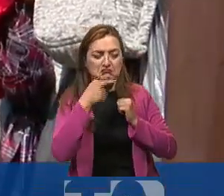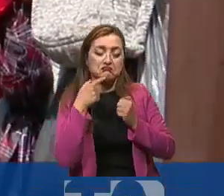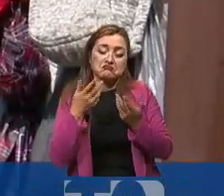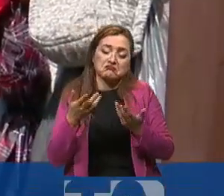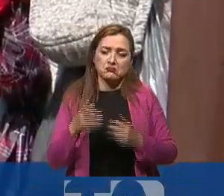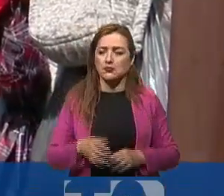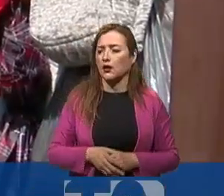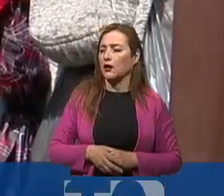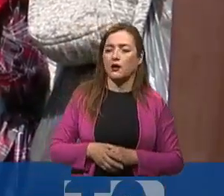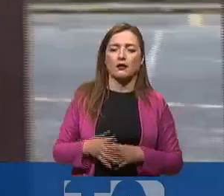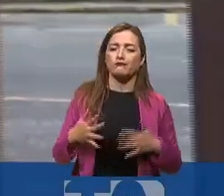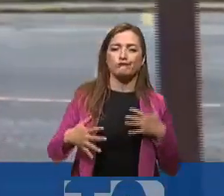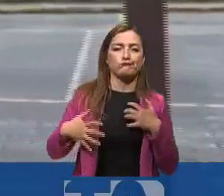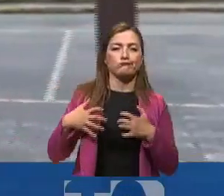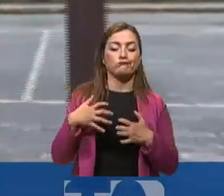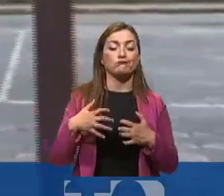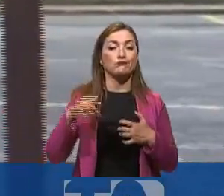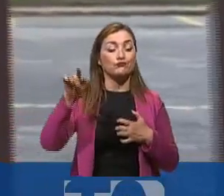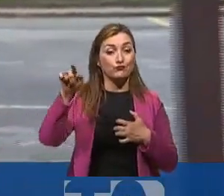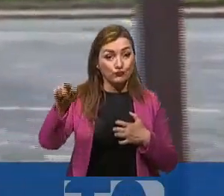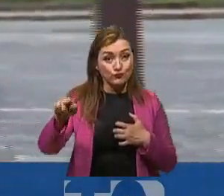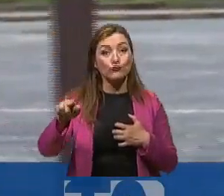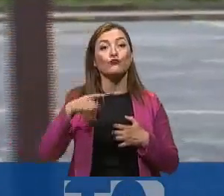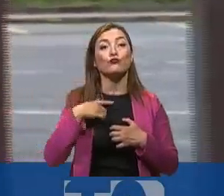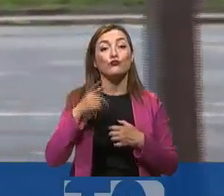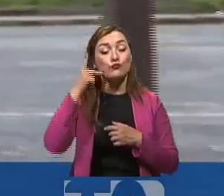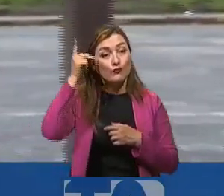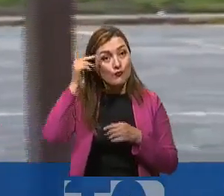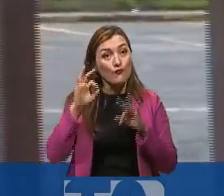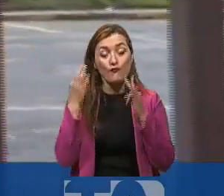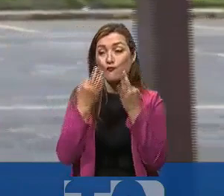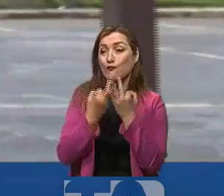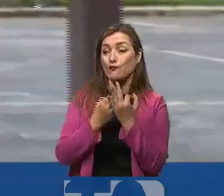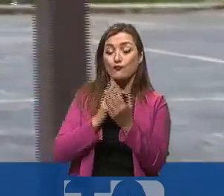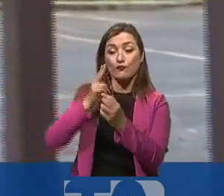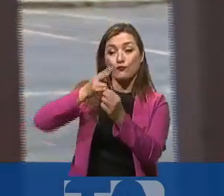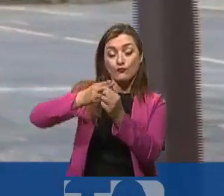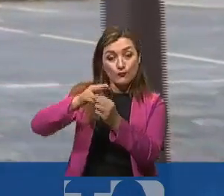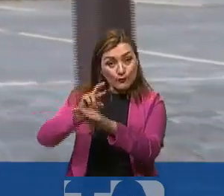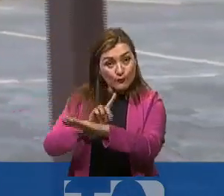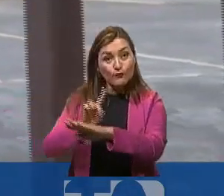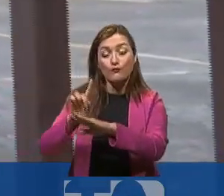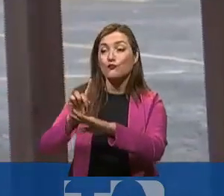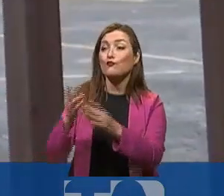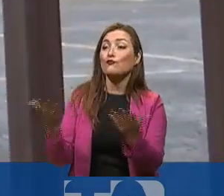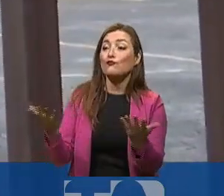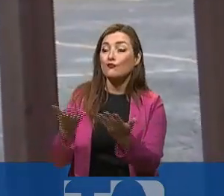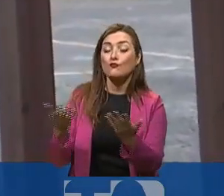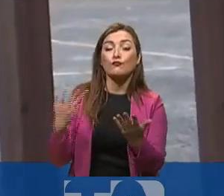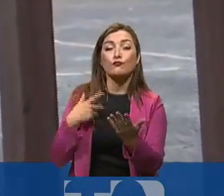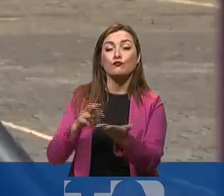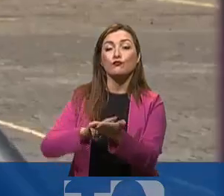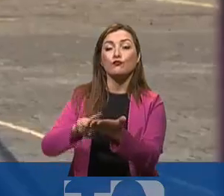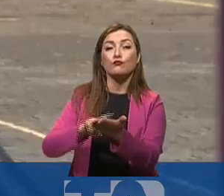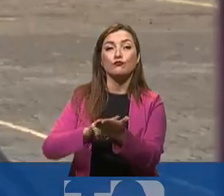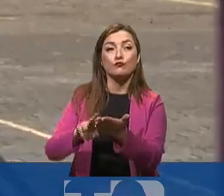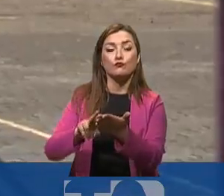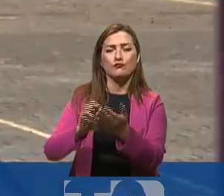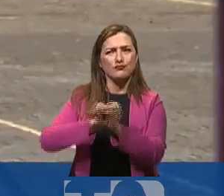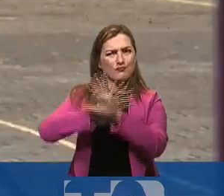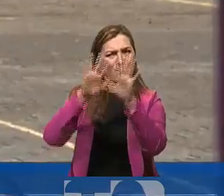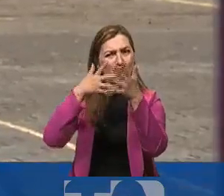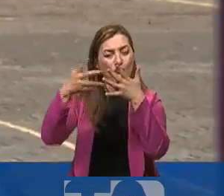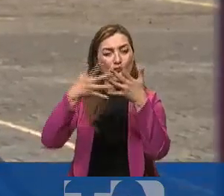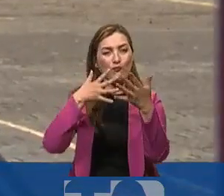para reunirse con las autoridades. Sin embargo, afirman que la dirección de la institución no actuó con transparencia. Sí,